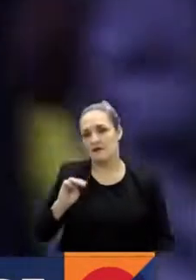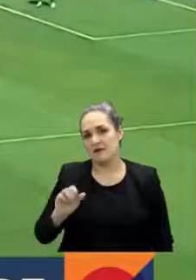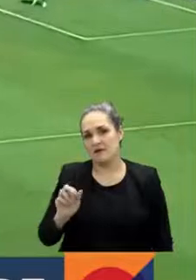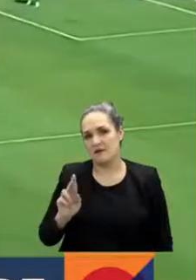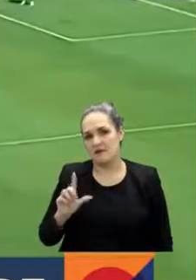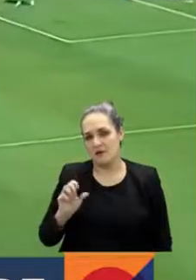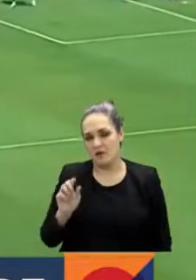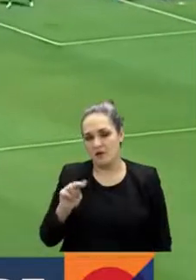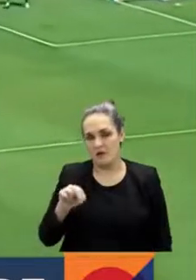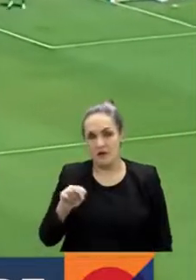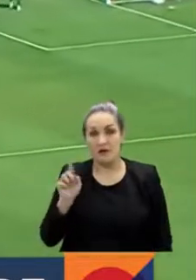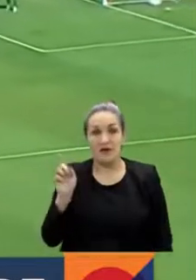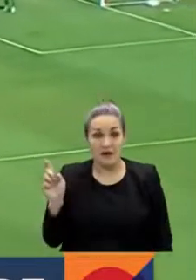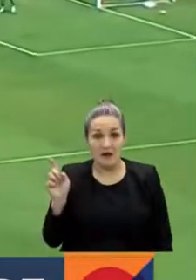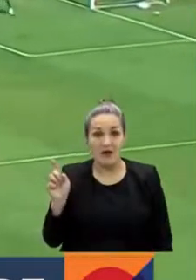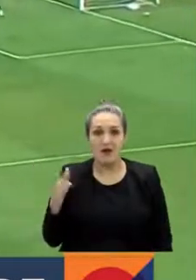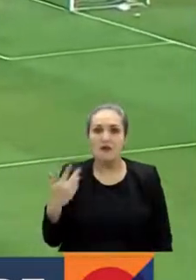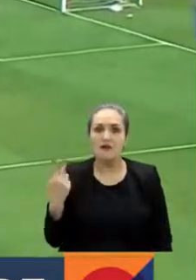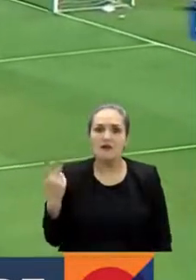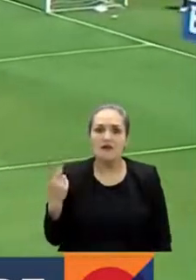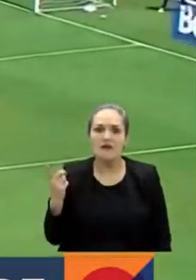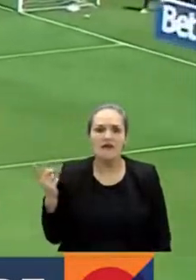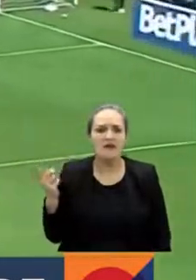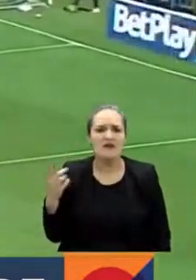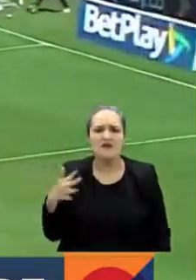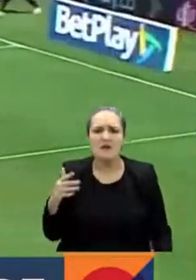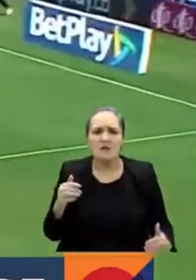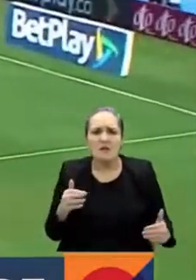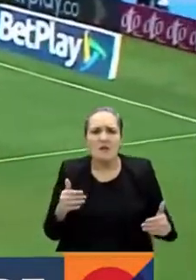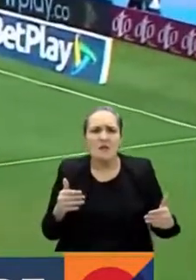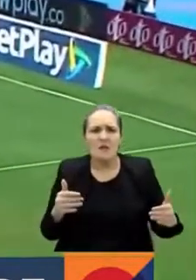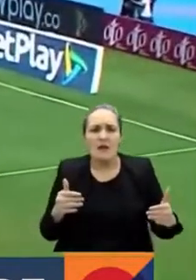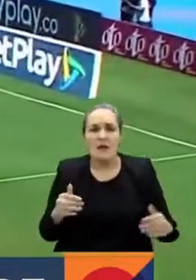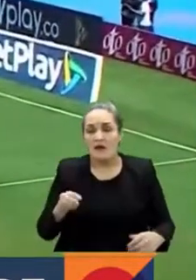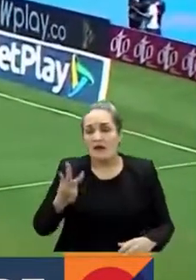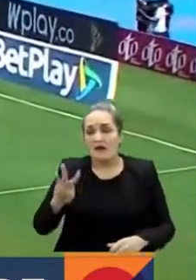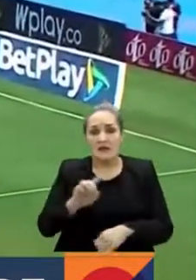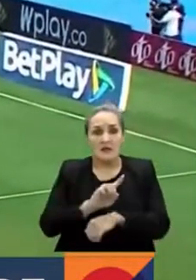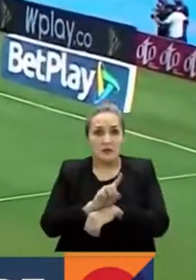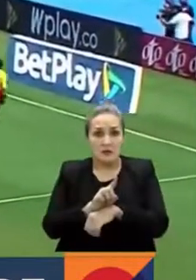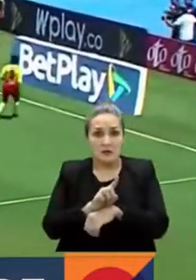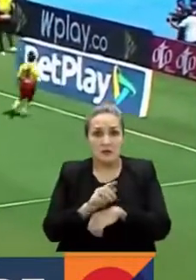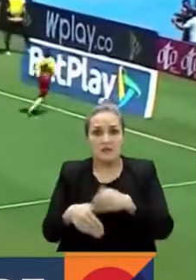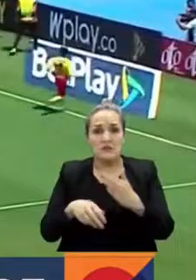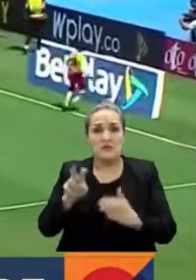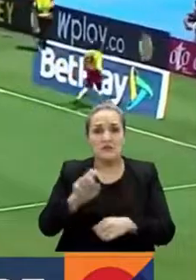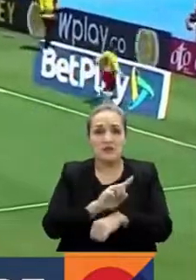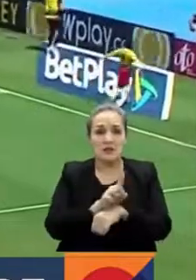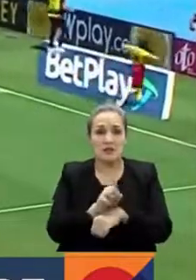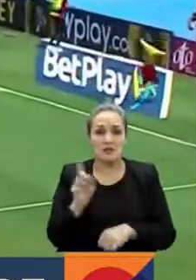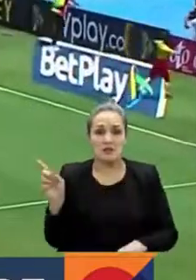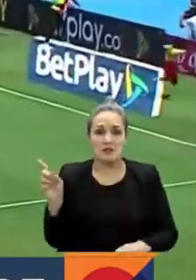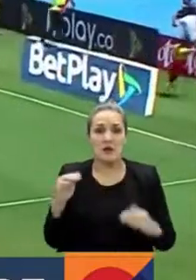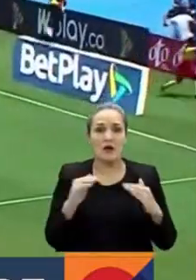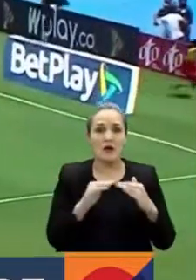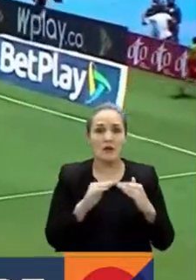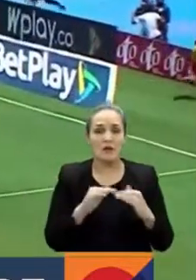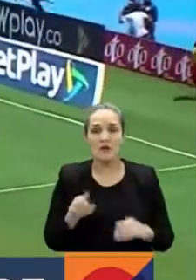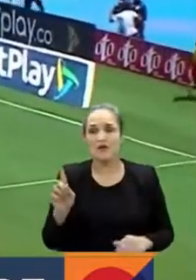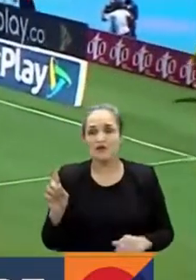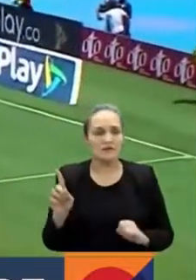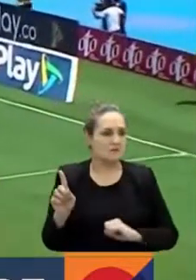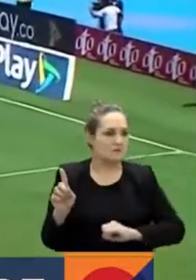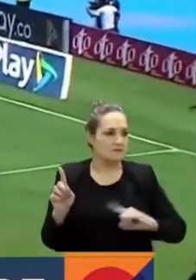partido de Amaris y televidentes iba a durar tan solo 7 minutos. El primer gol al minuto 3 y miren, minuto 7, el empate del